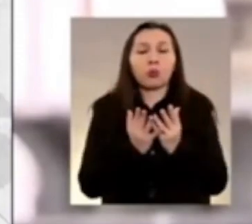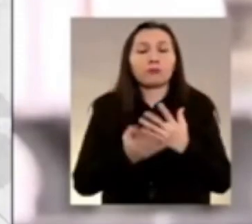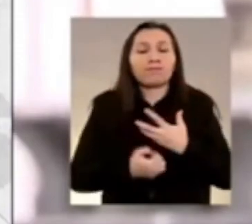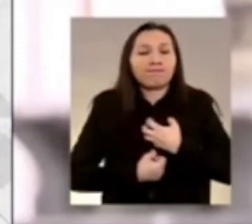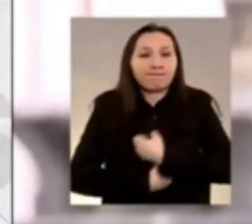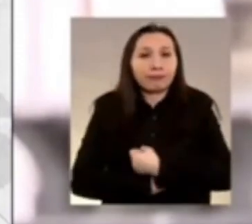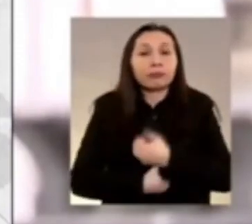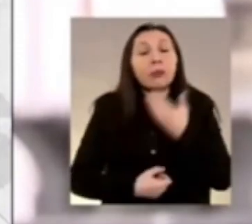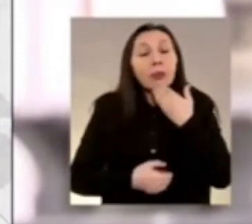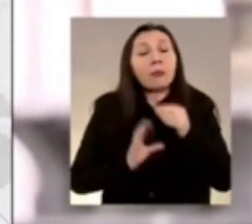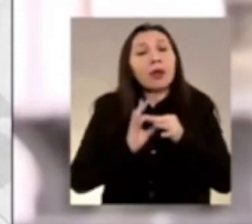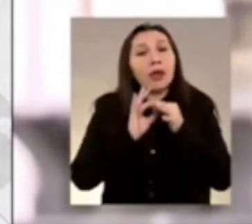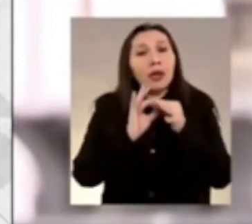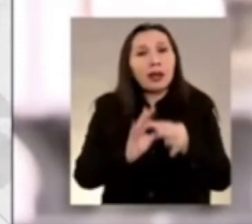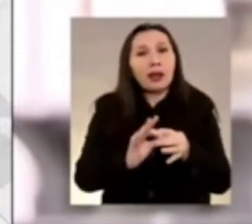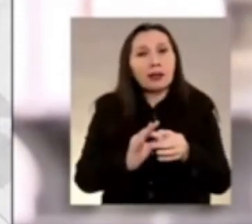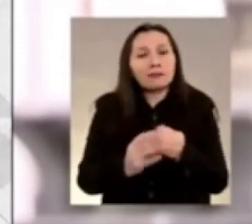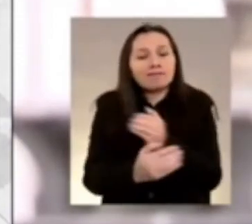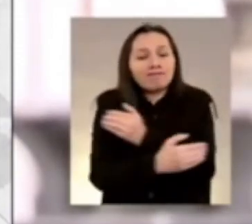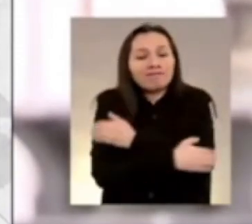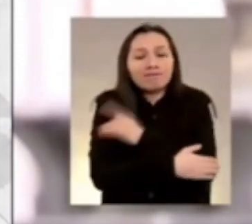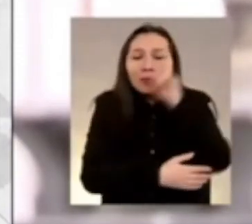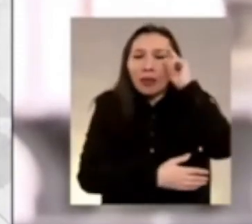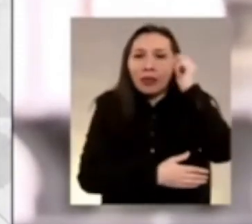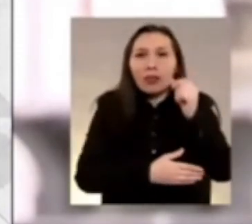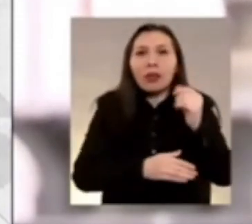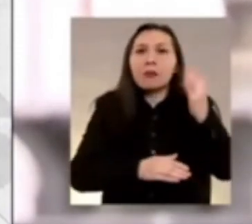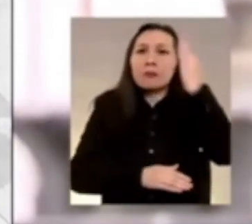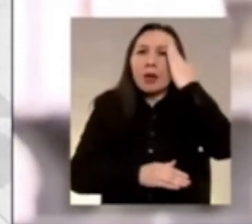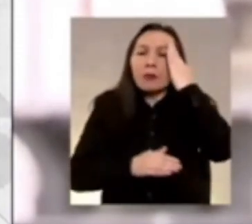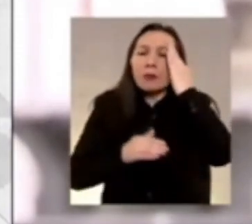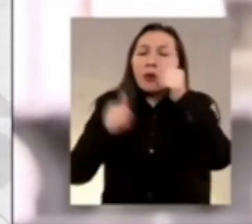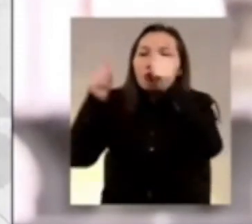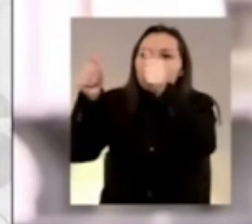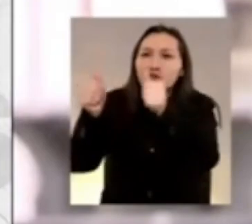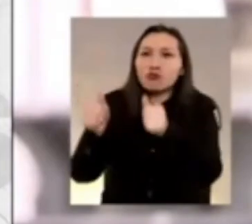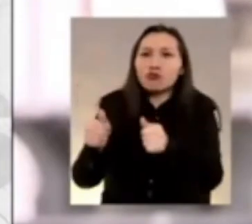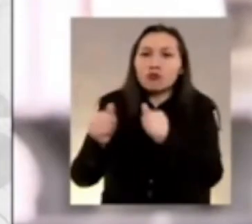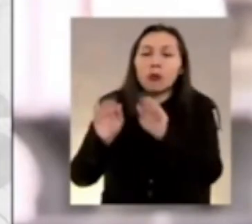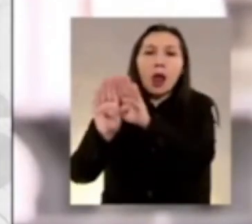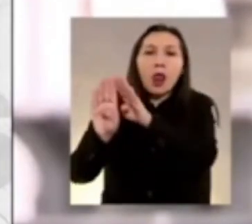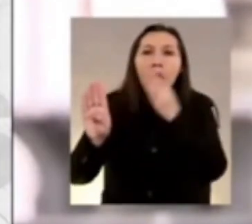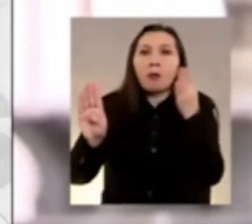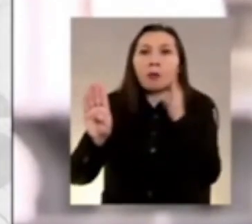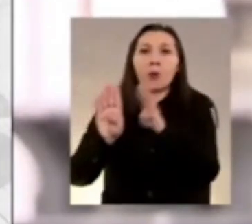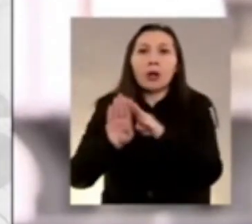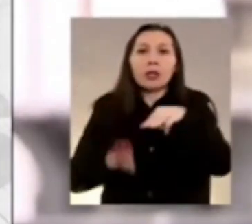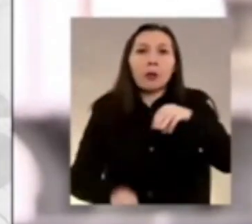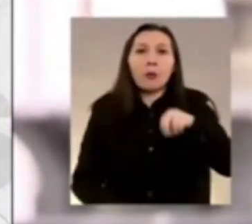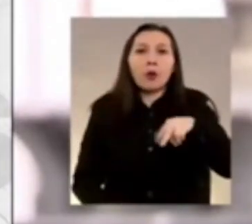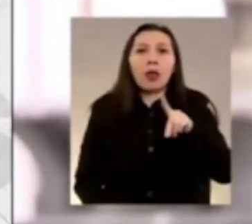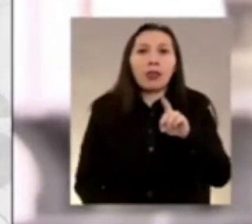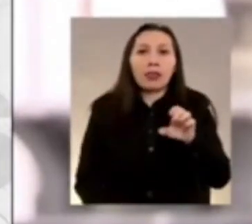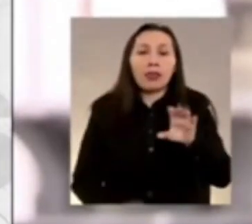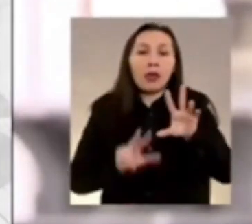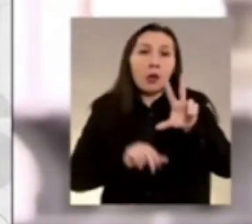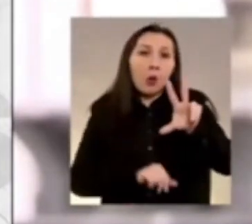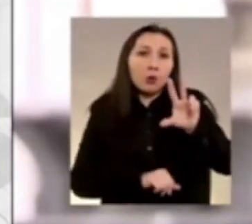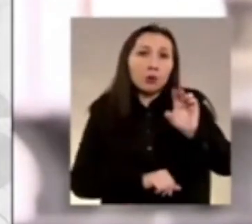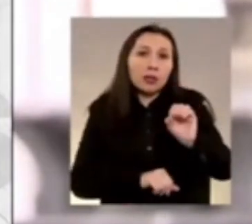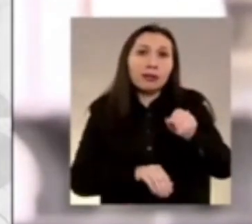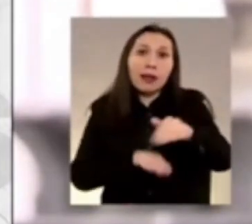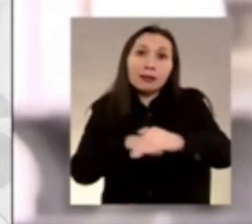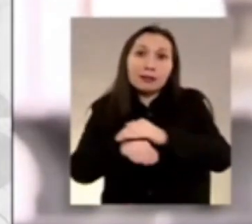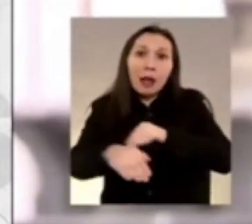le agradecemos abrazar la idea de instalar un memorial en el vano de la puerta de Morandé 80, con los zapatos